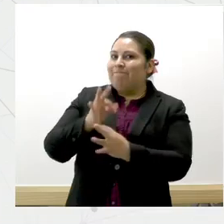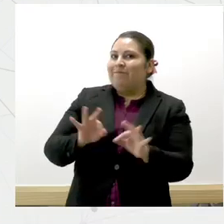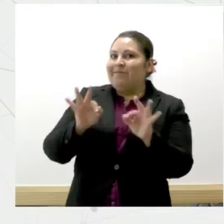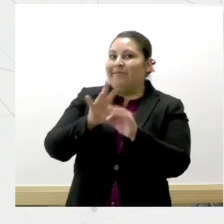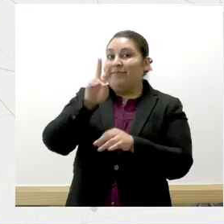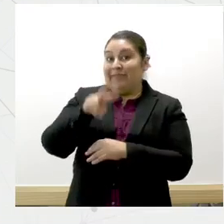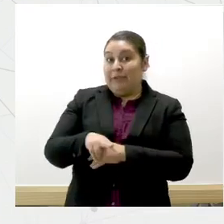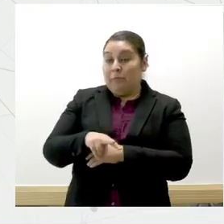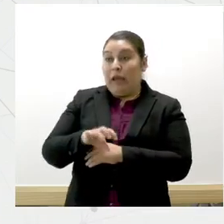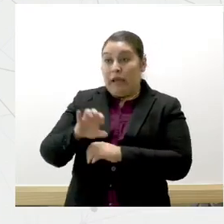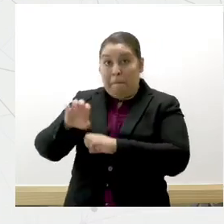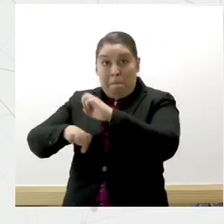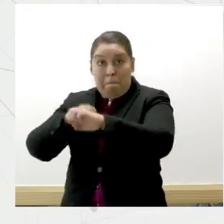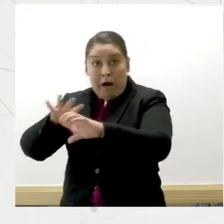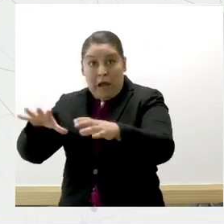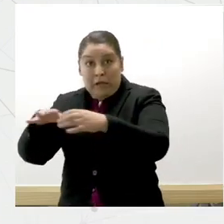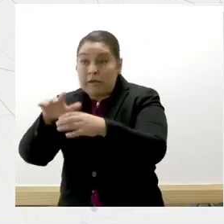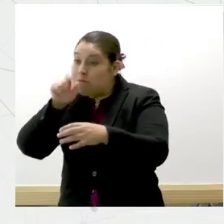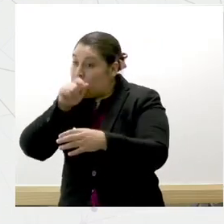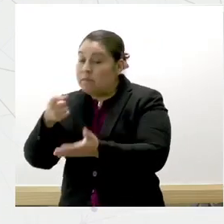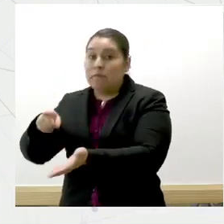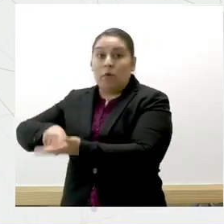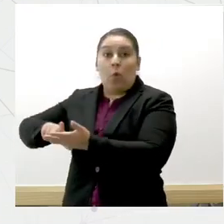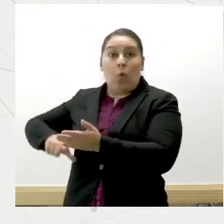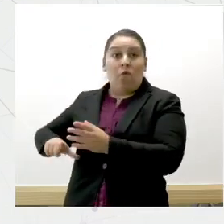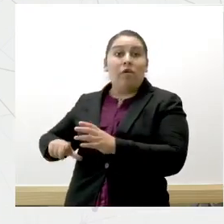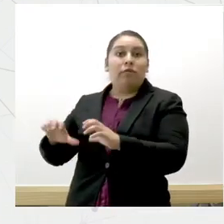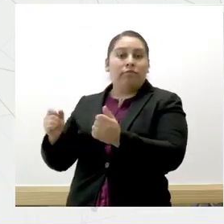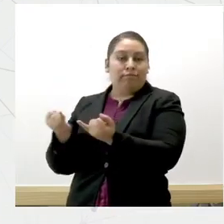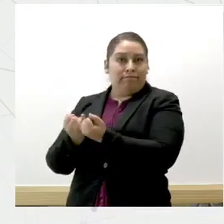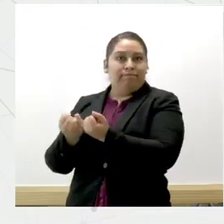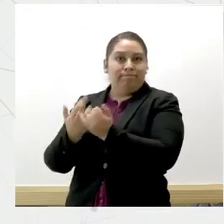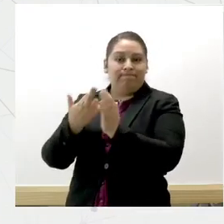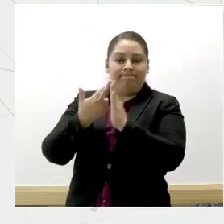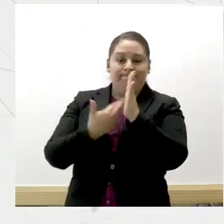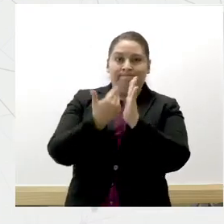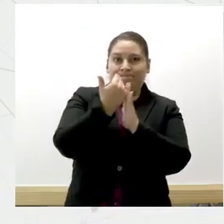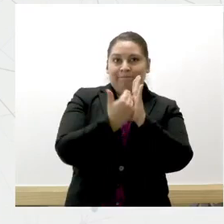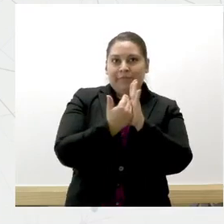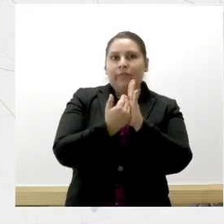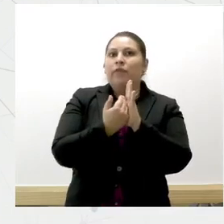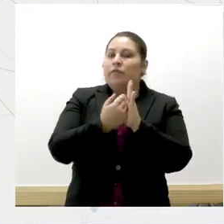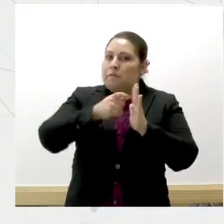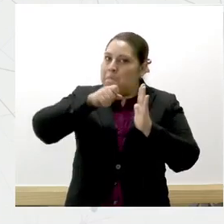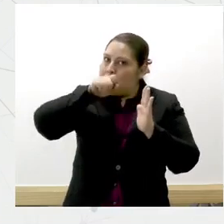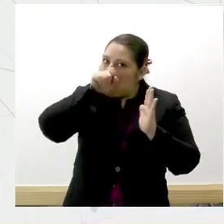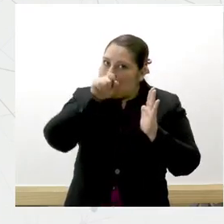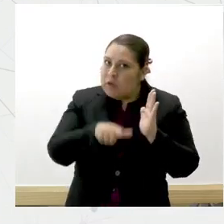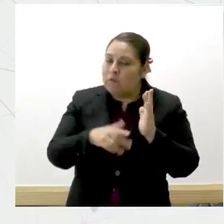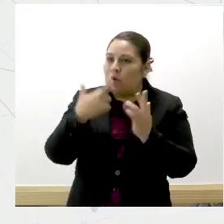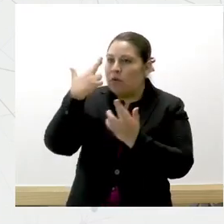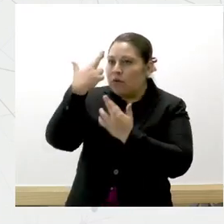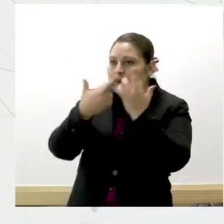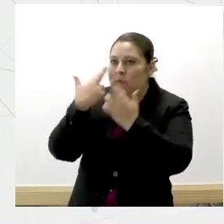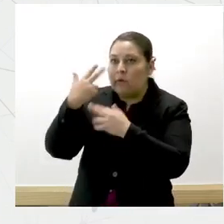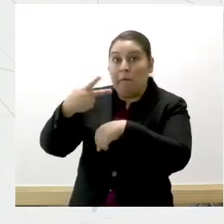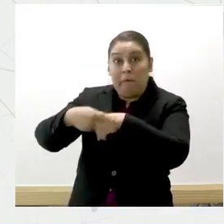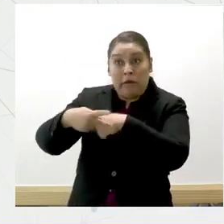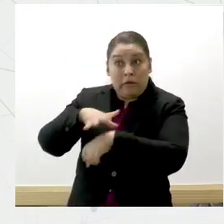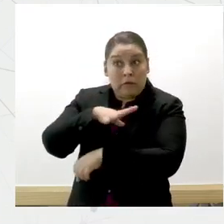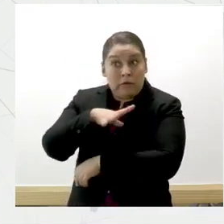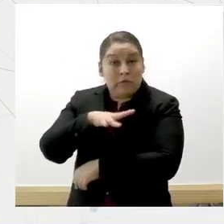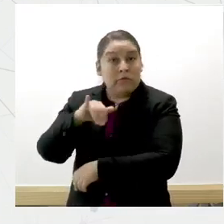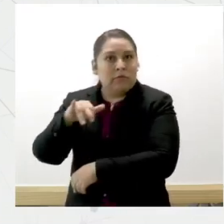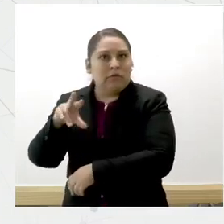sector público como al sector privado igualmente, ¿no?, y que precisamente las evaluaciones de riesgo son la clave, ¿no?, sobre la que pivota precisamente el uso